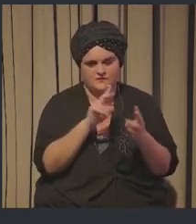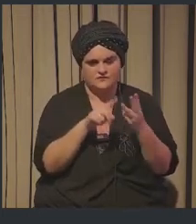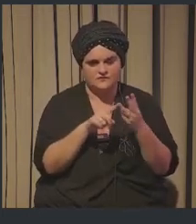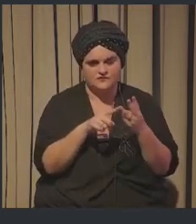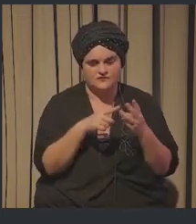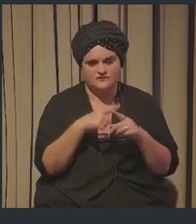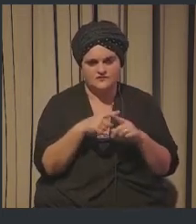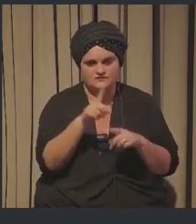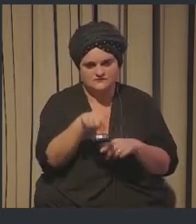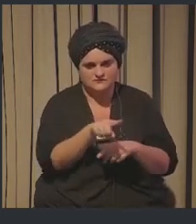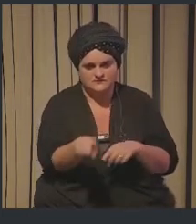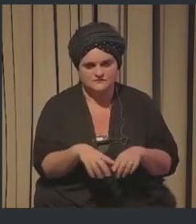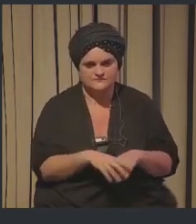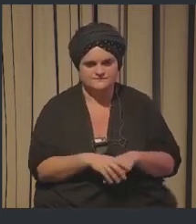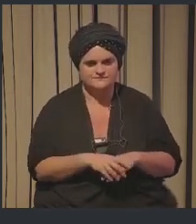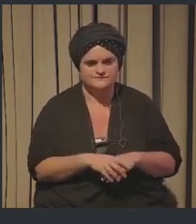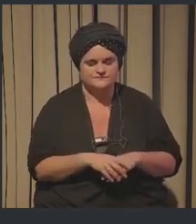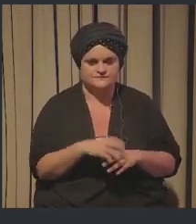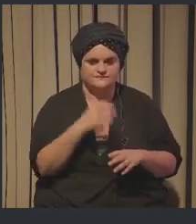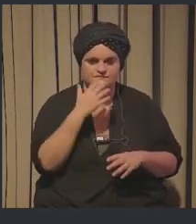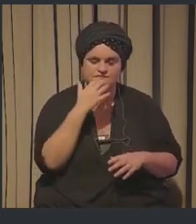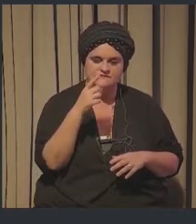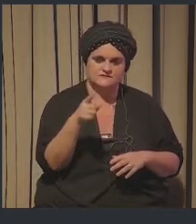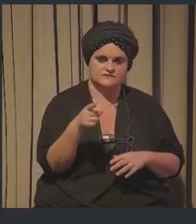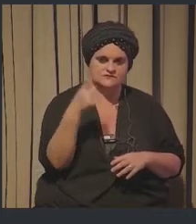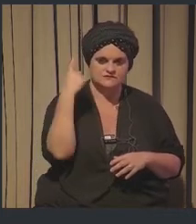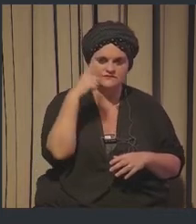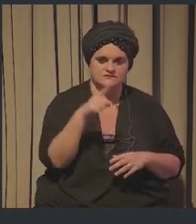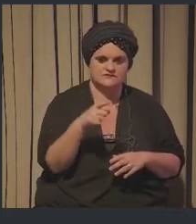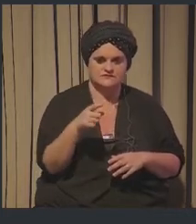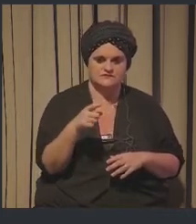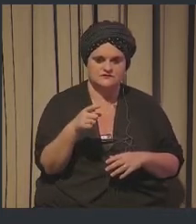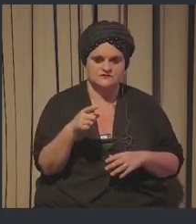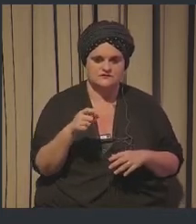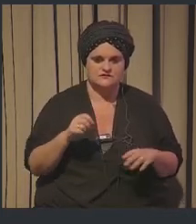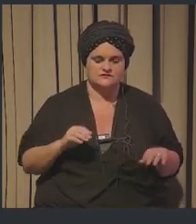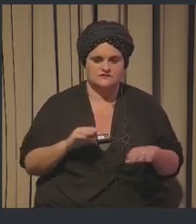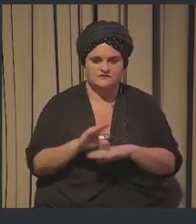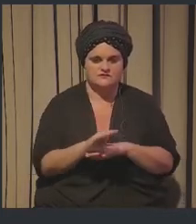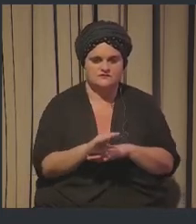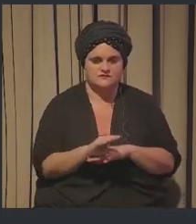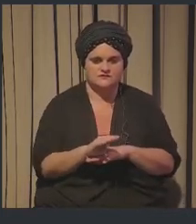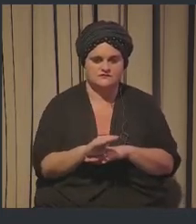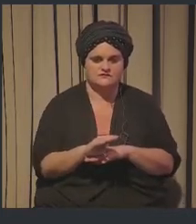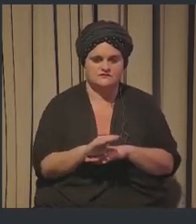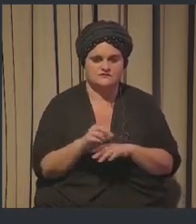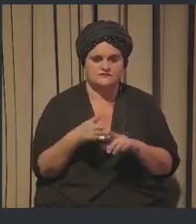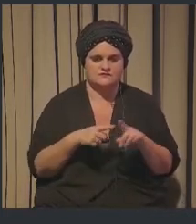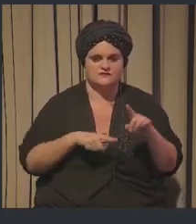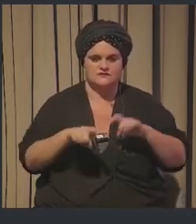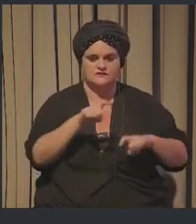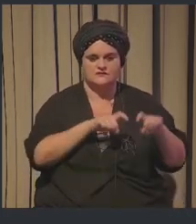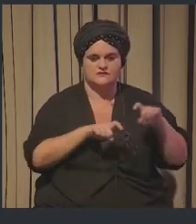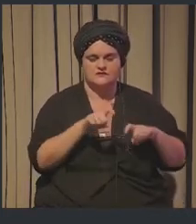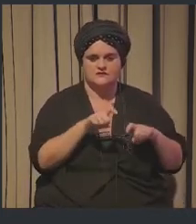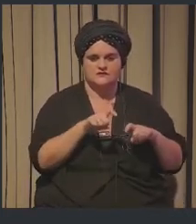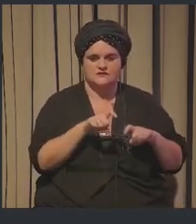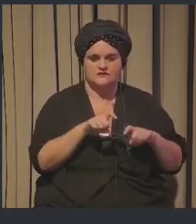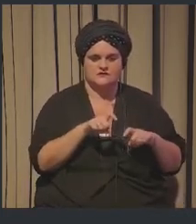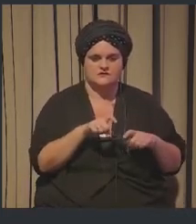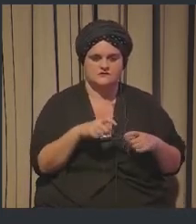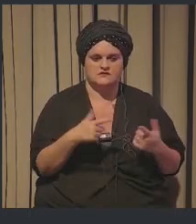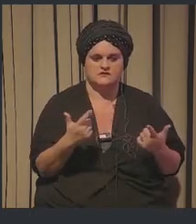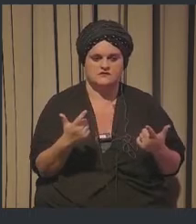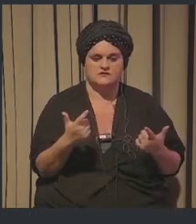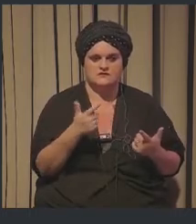¿Sí o no? Si tú sabías que la inversión te garantiza una tasa de retorno, la decisión sería fácil y así es como